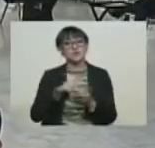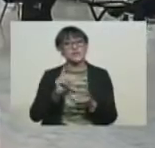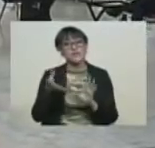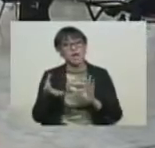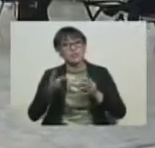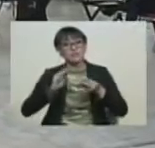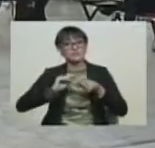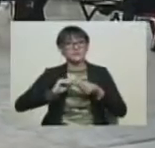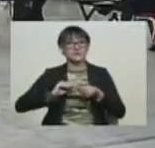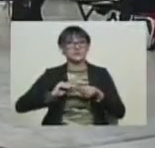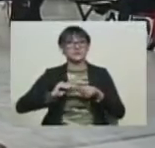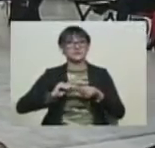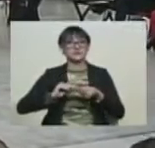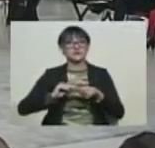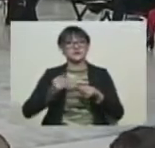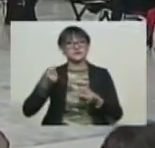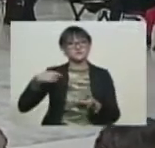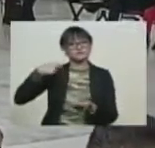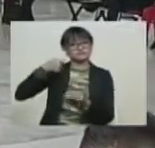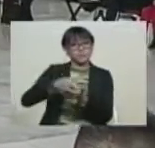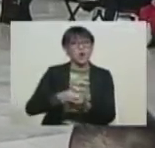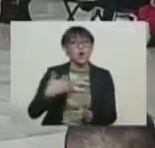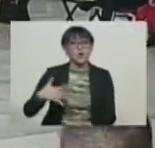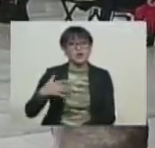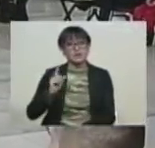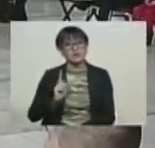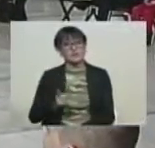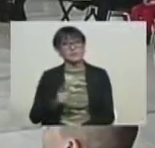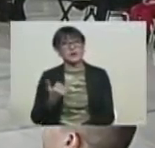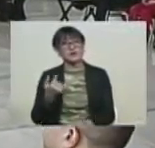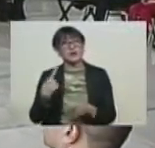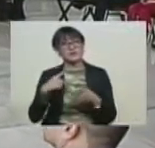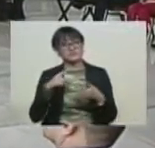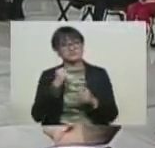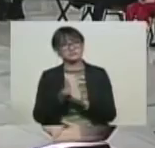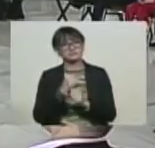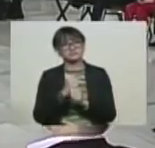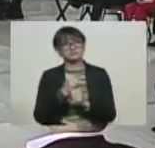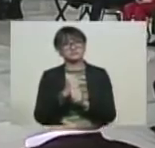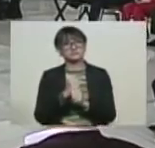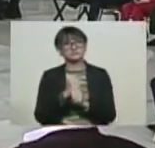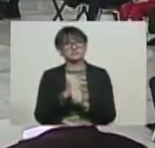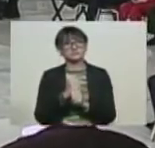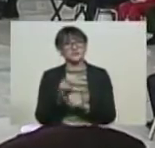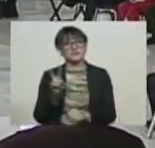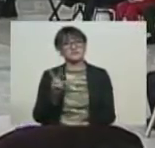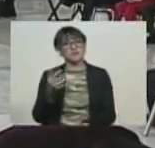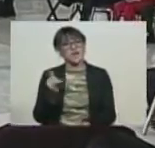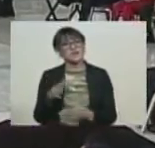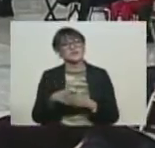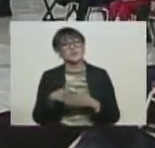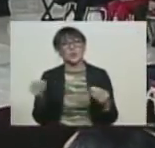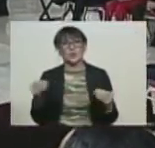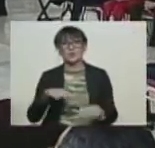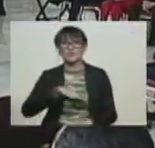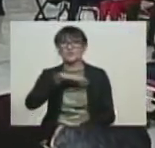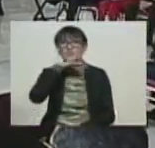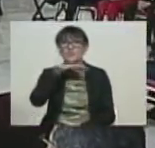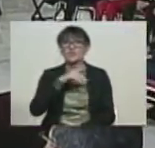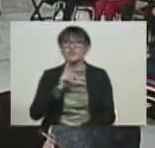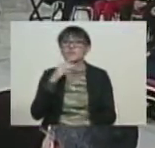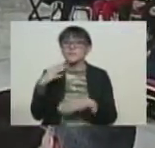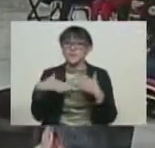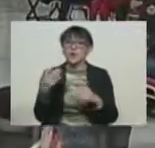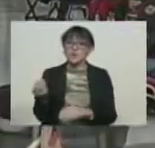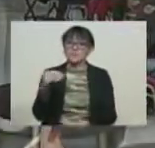adaptar, hay que invertir. Aquí tenemos a varios operadores. Venezuela lo tiene todo, hay que mejorar